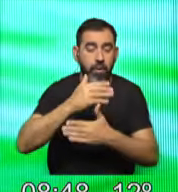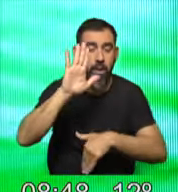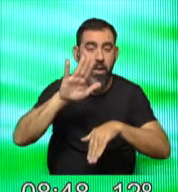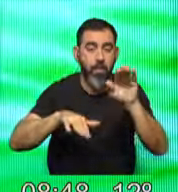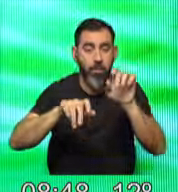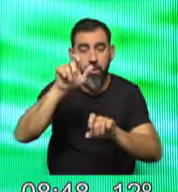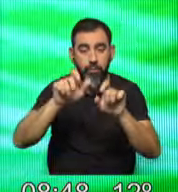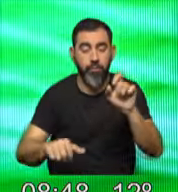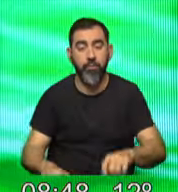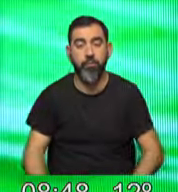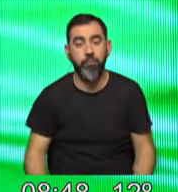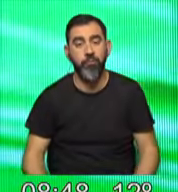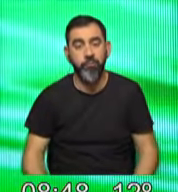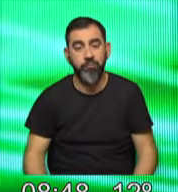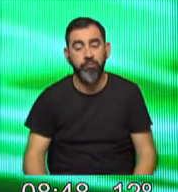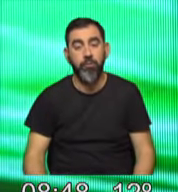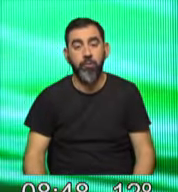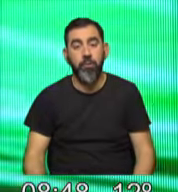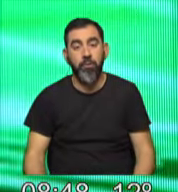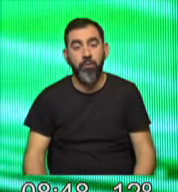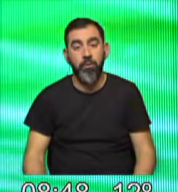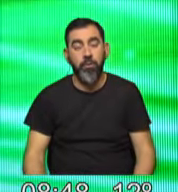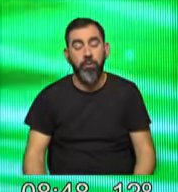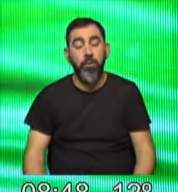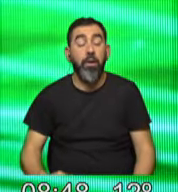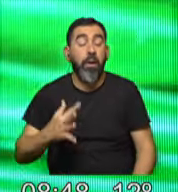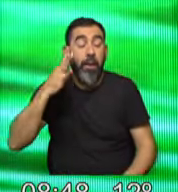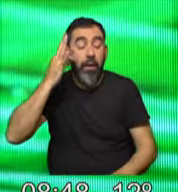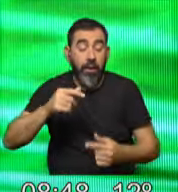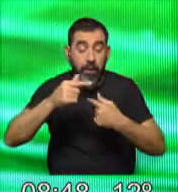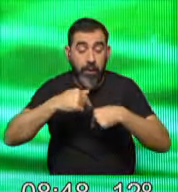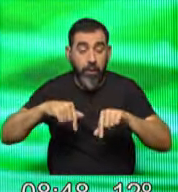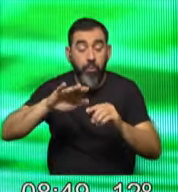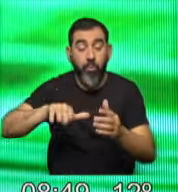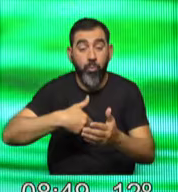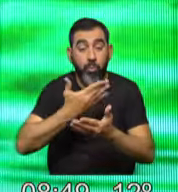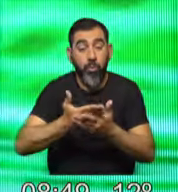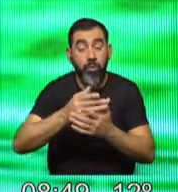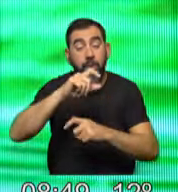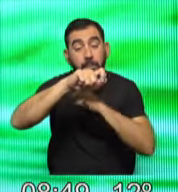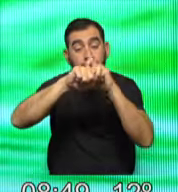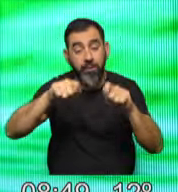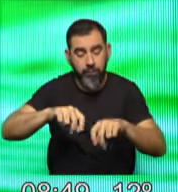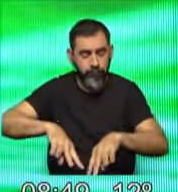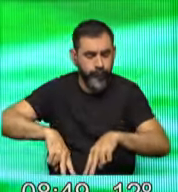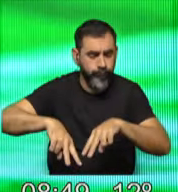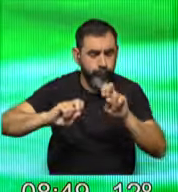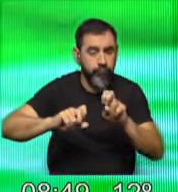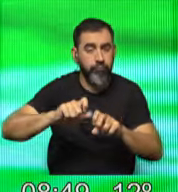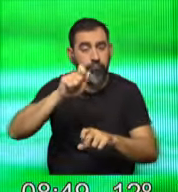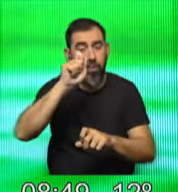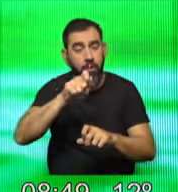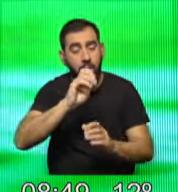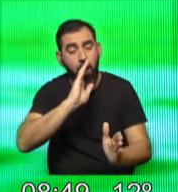grandes mayorías y desde nuestra Modesta opinión el planteo que hacemos nosotros fue debidamente estudiado por juristas